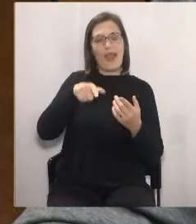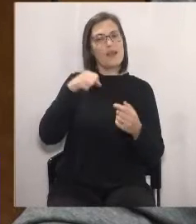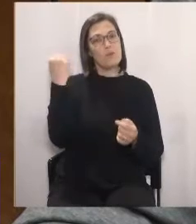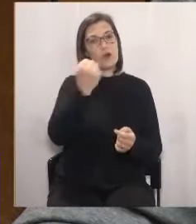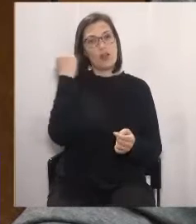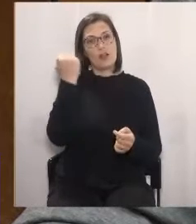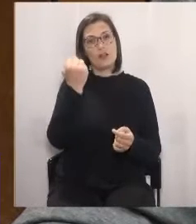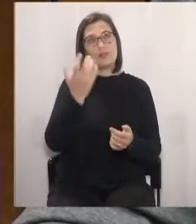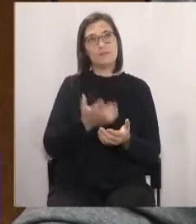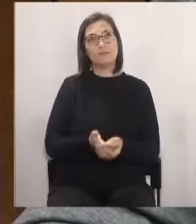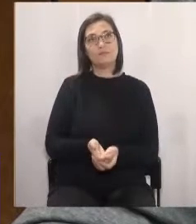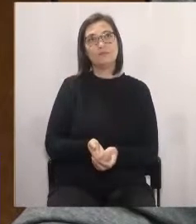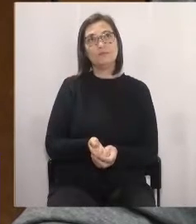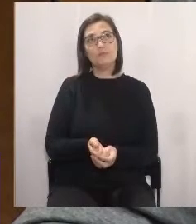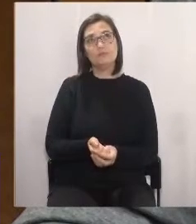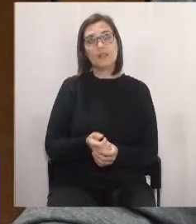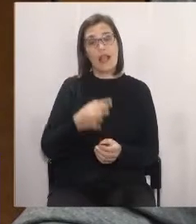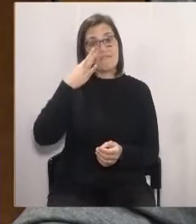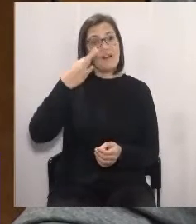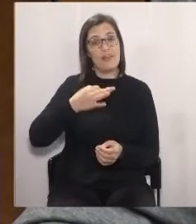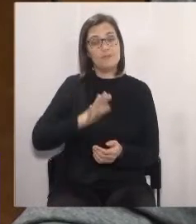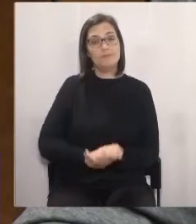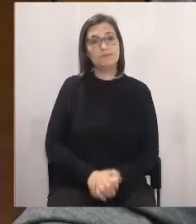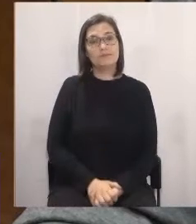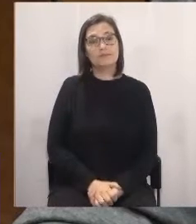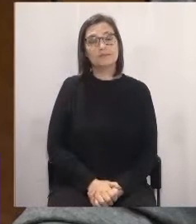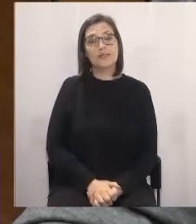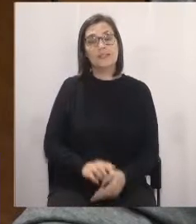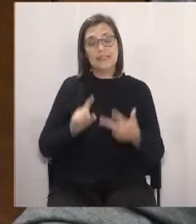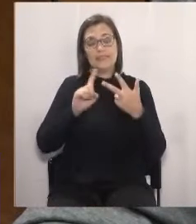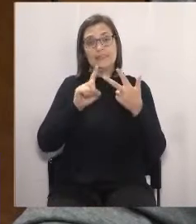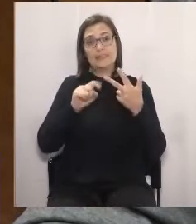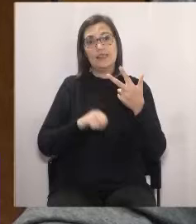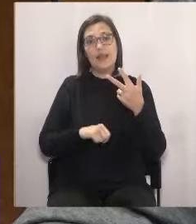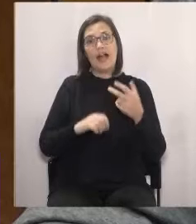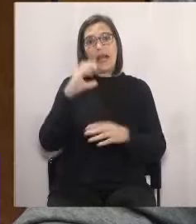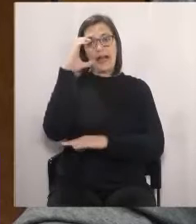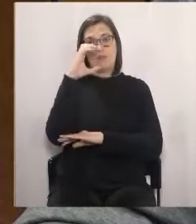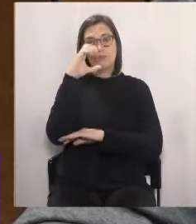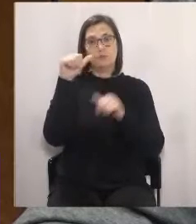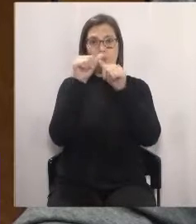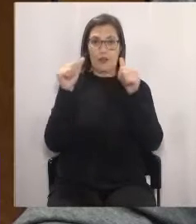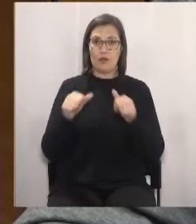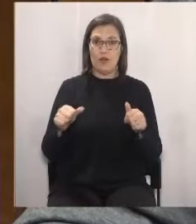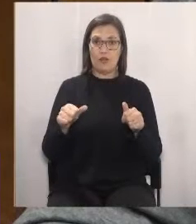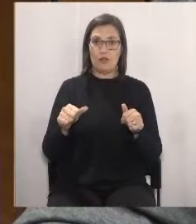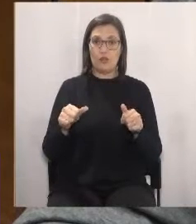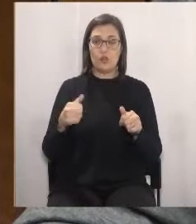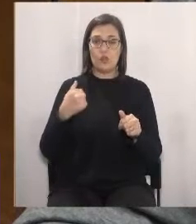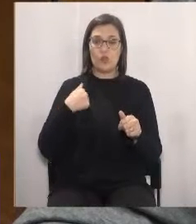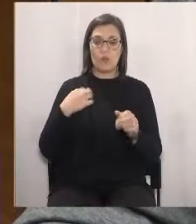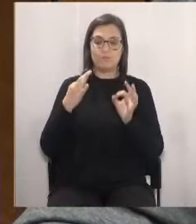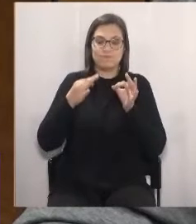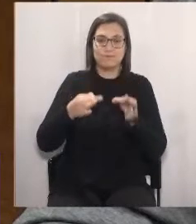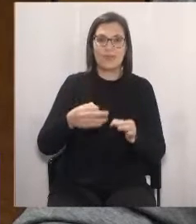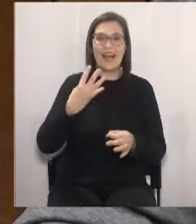sin vos, esa es la verdad. Y tercera, el campus de Maldonado. Yo me vine con 14 años